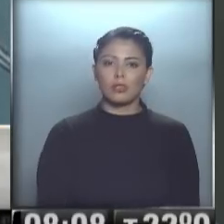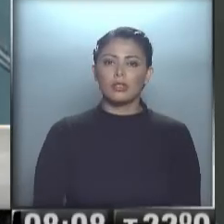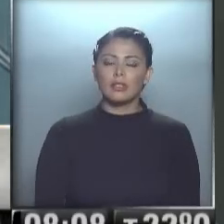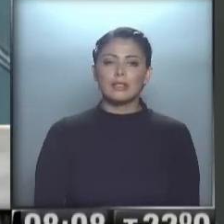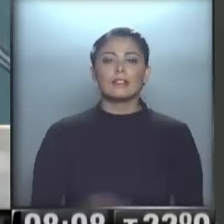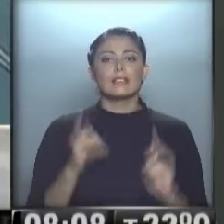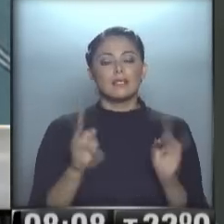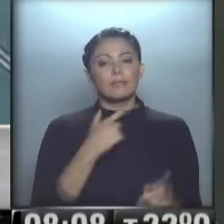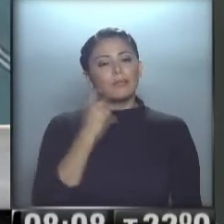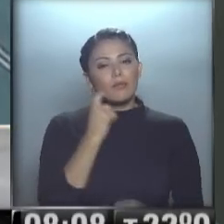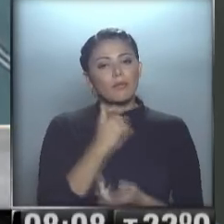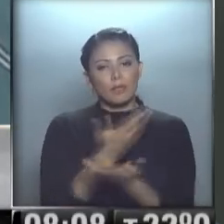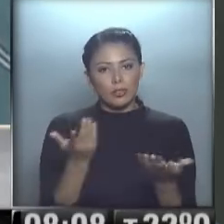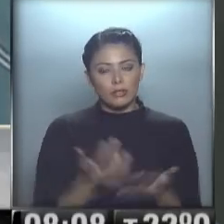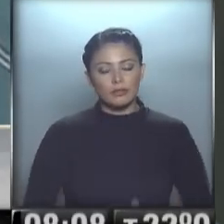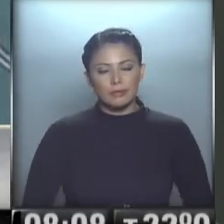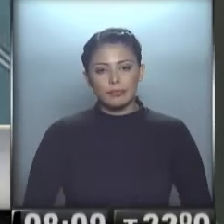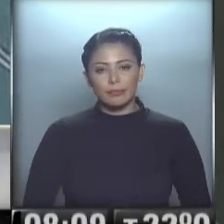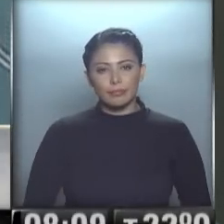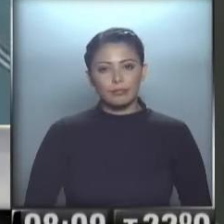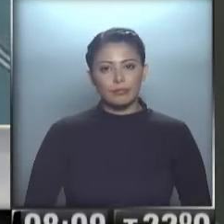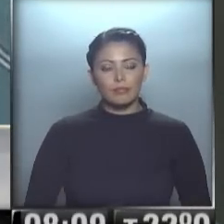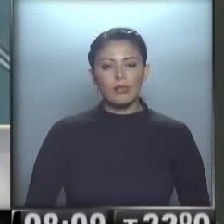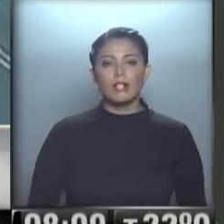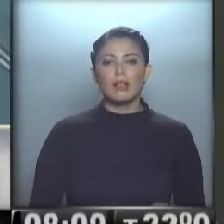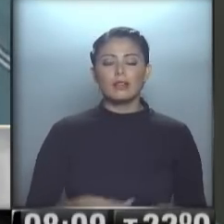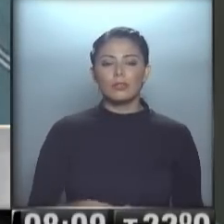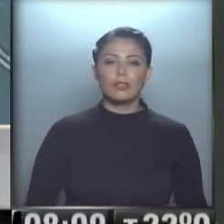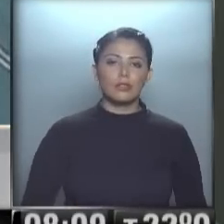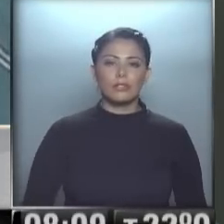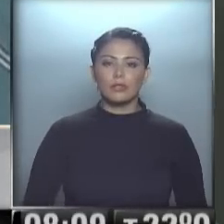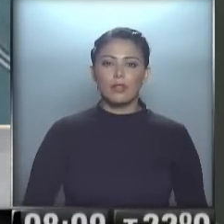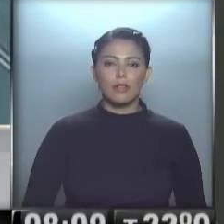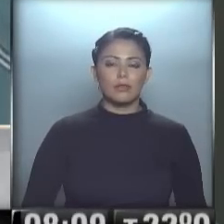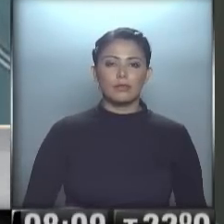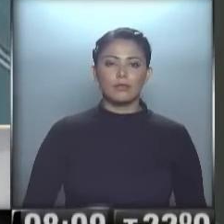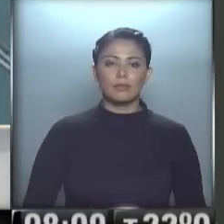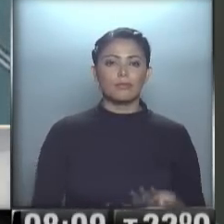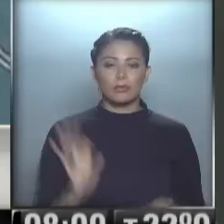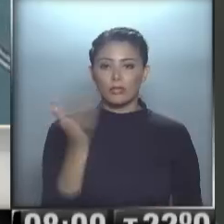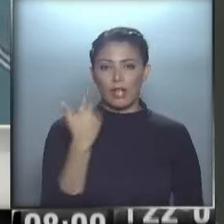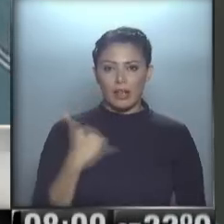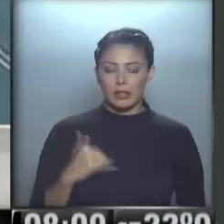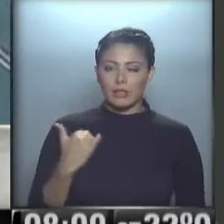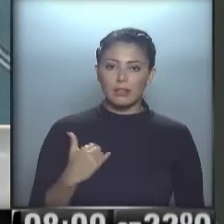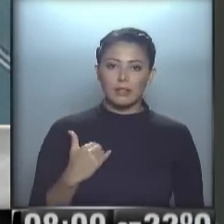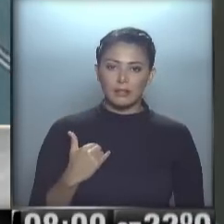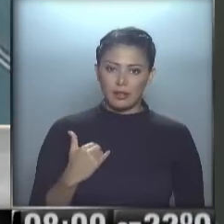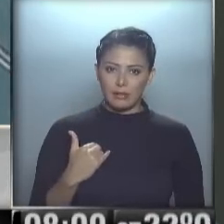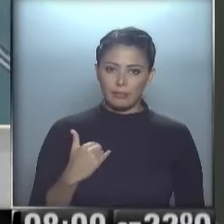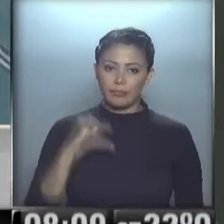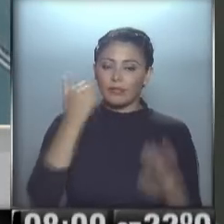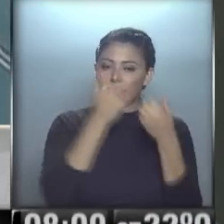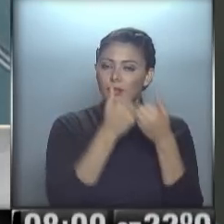quiero exponer eh lo que ha significado para la República Argentina la